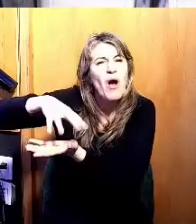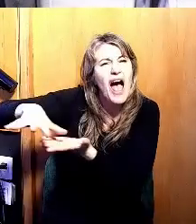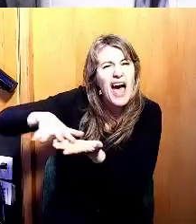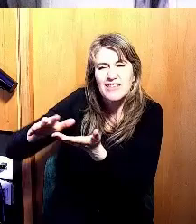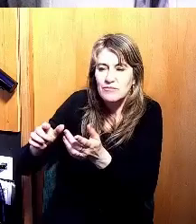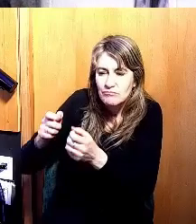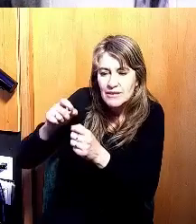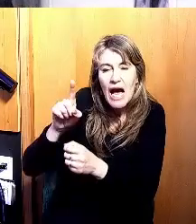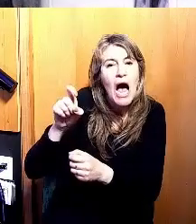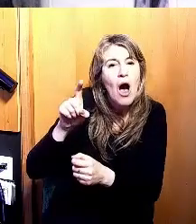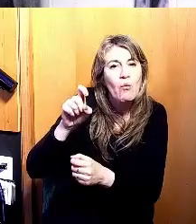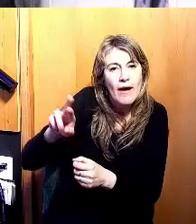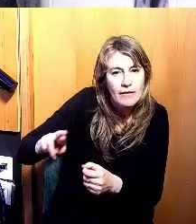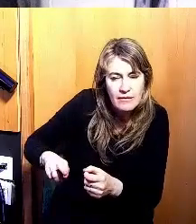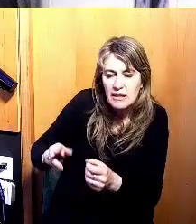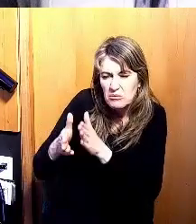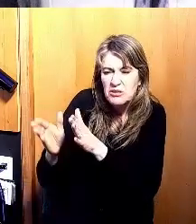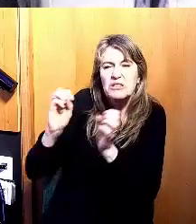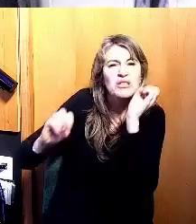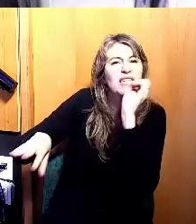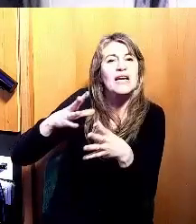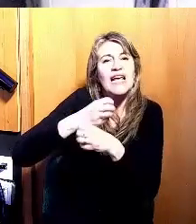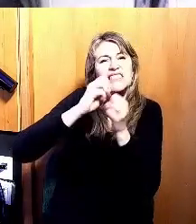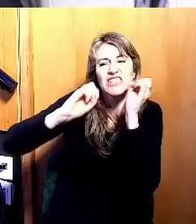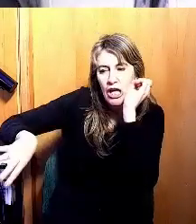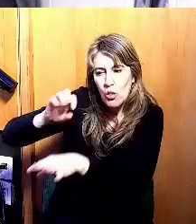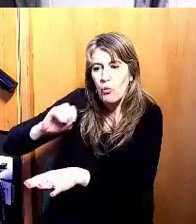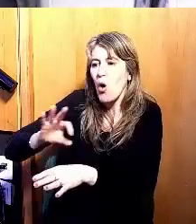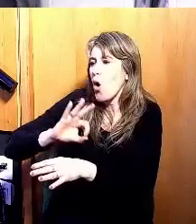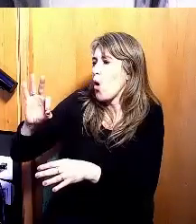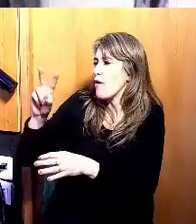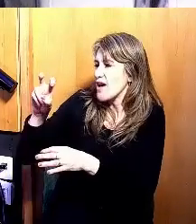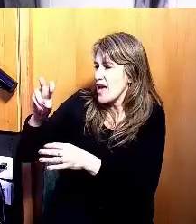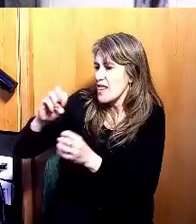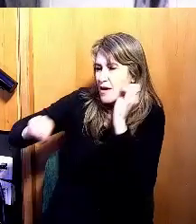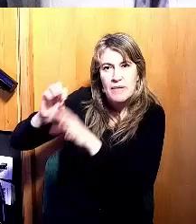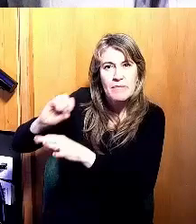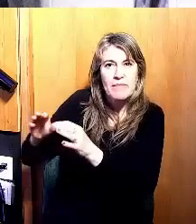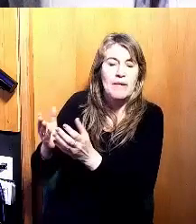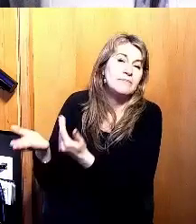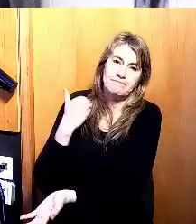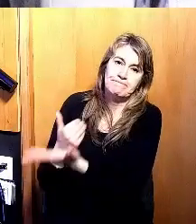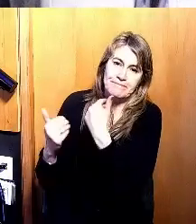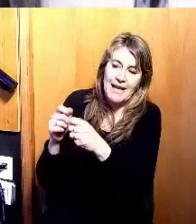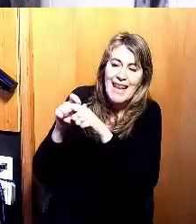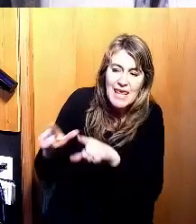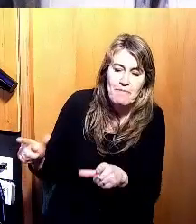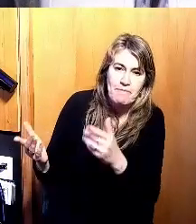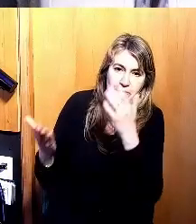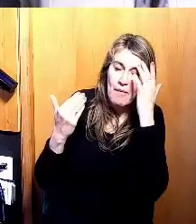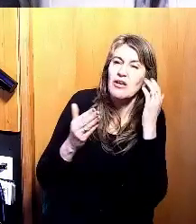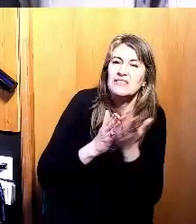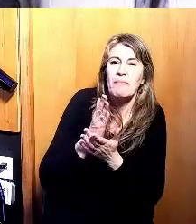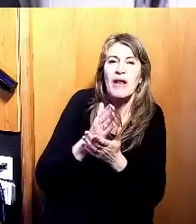agua contaminados por residuos dispuestos en sitios de disposición informal. Digamos,